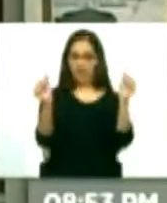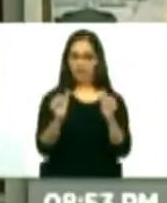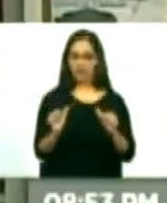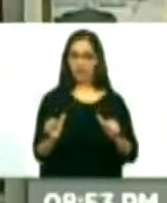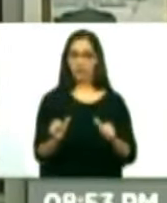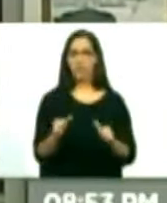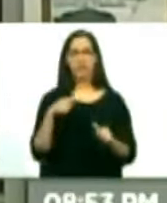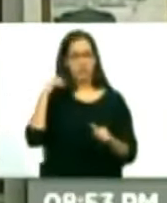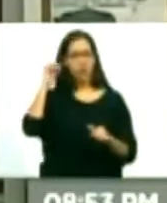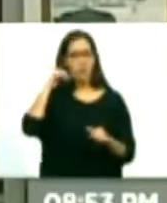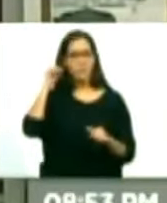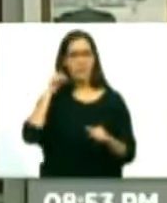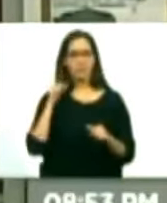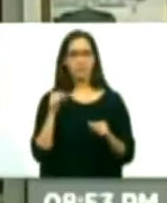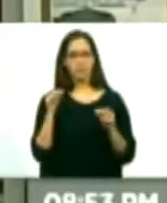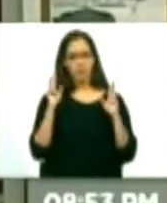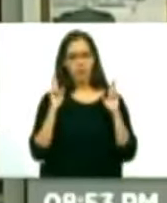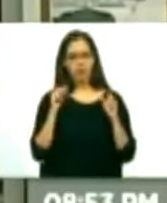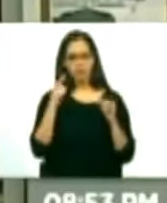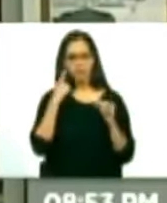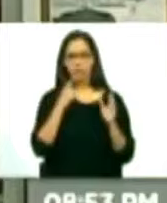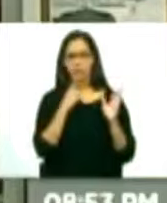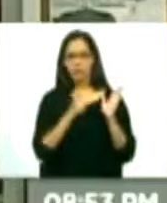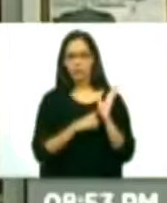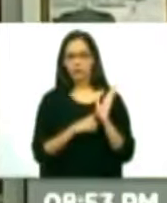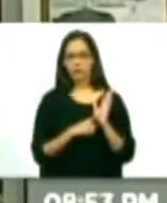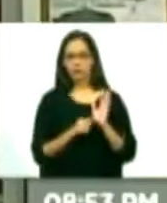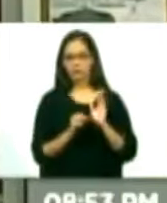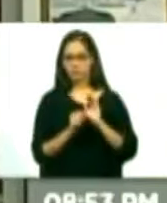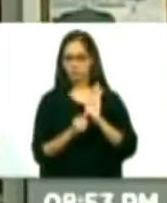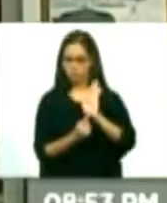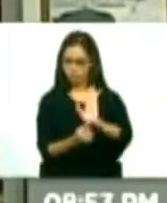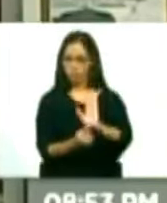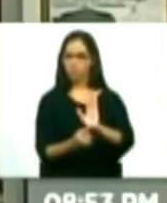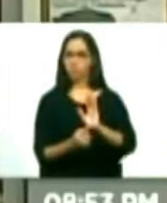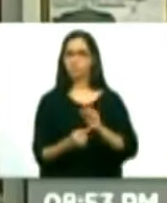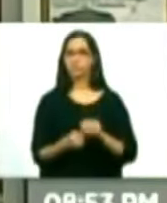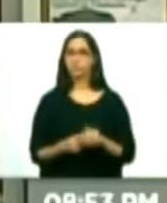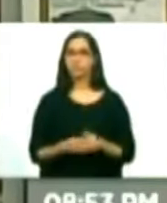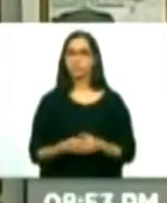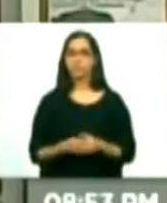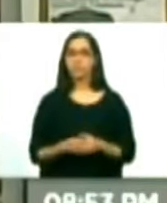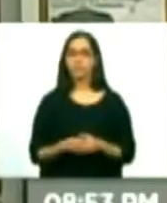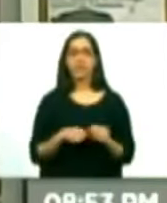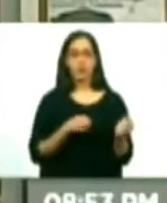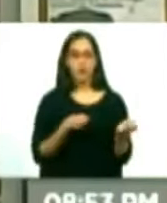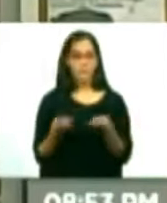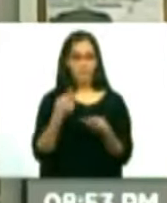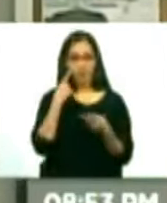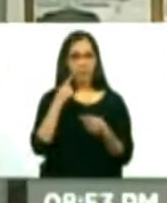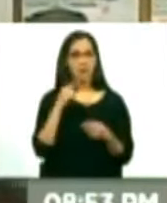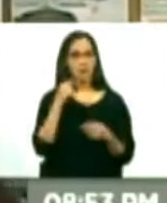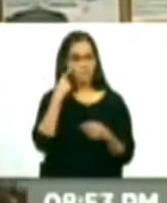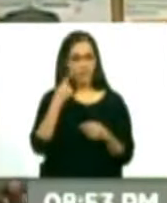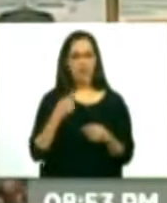ojalá dé chance de pasarlo completo. Pero extraordinario. Los invito a verlo. El que no lo ha visto, véalo.